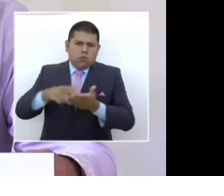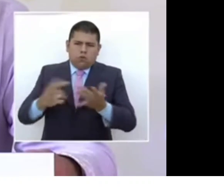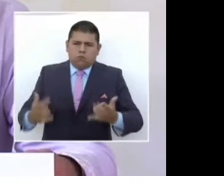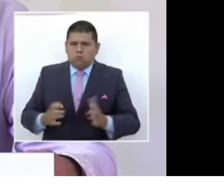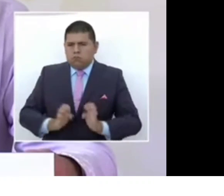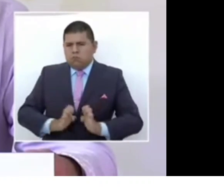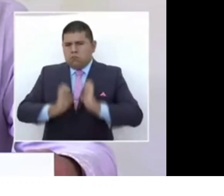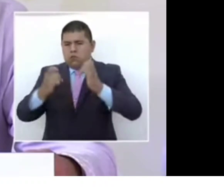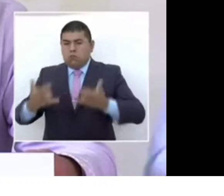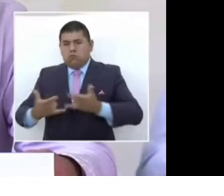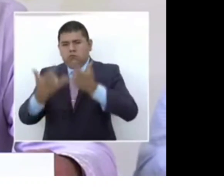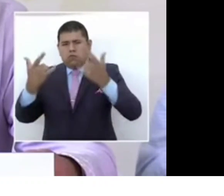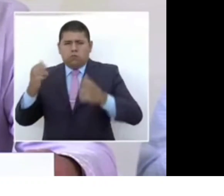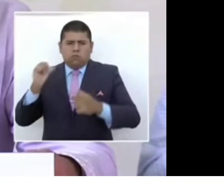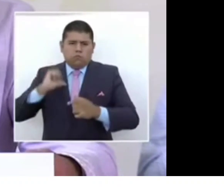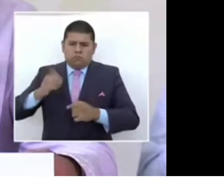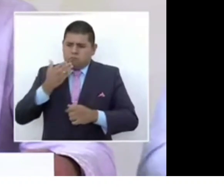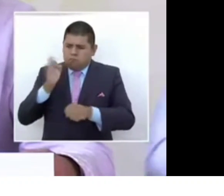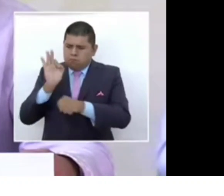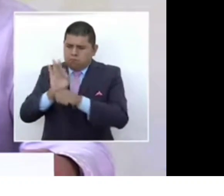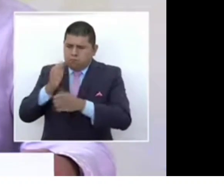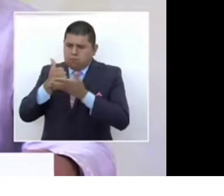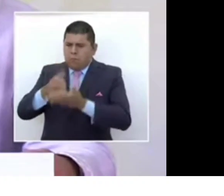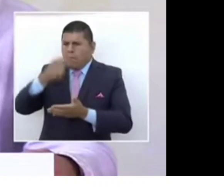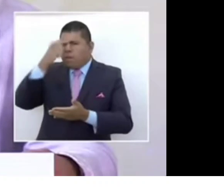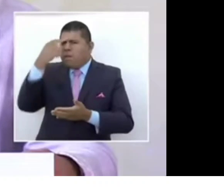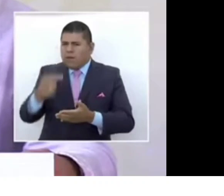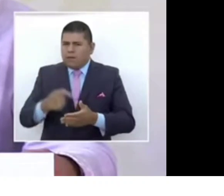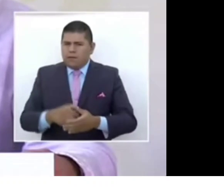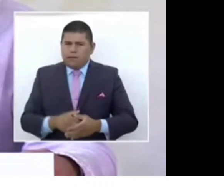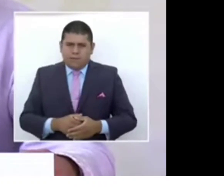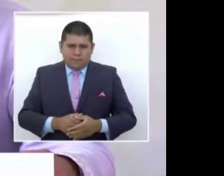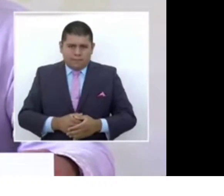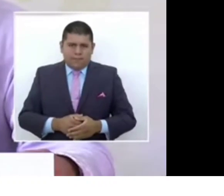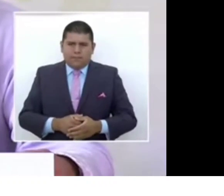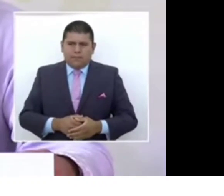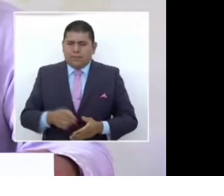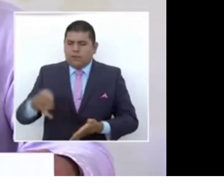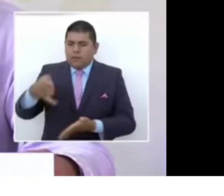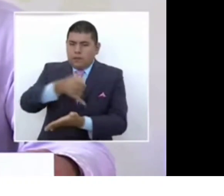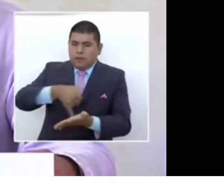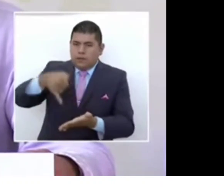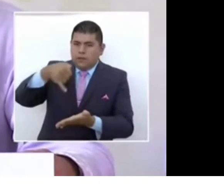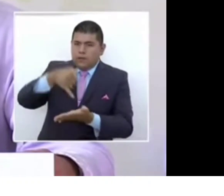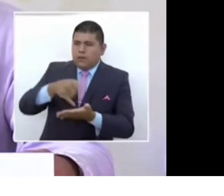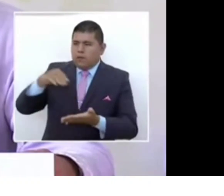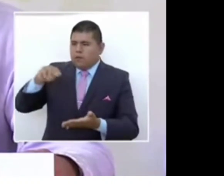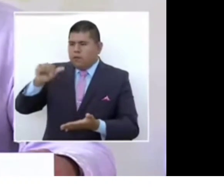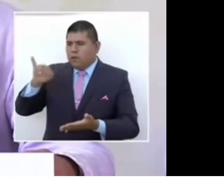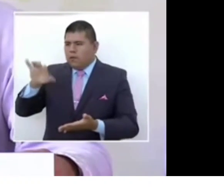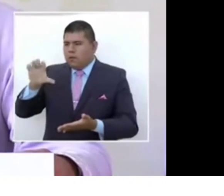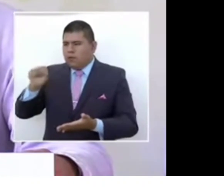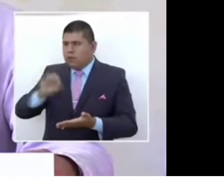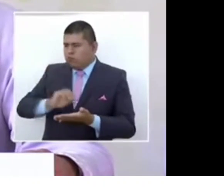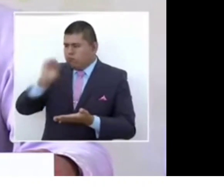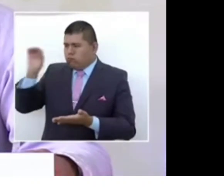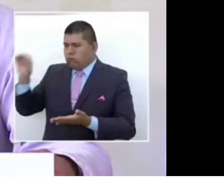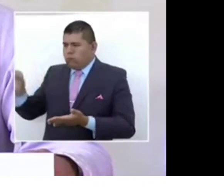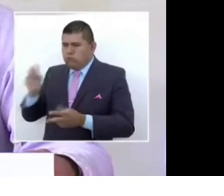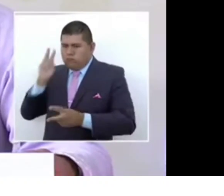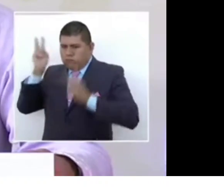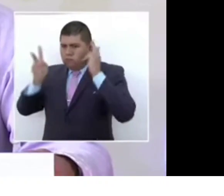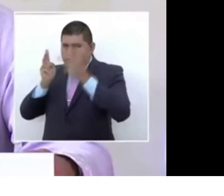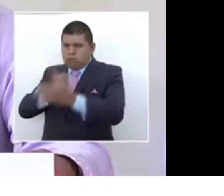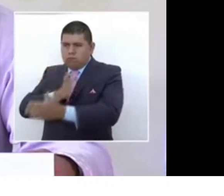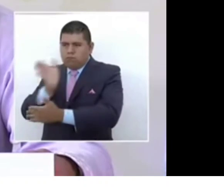de San Blas, también para que se pueda ir a las Islas Marías. Aquí, como ya